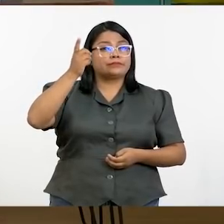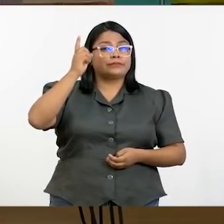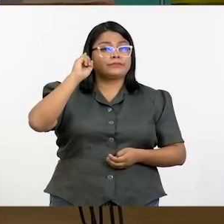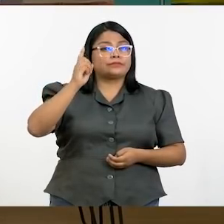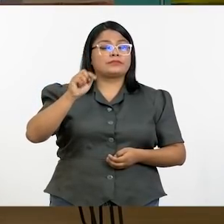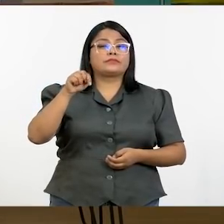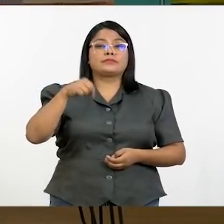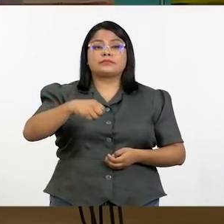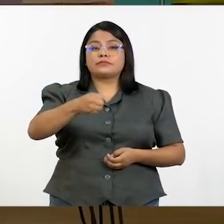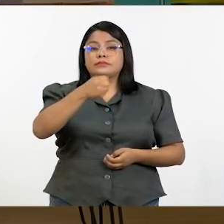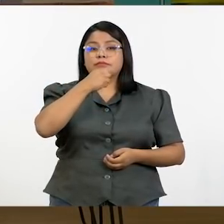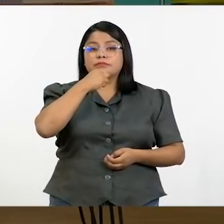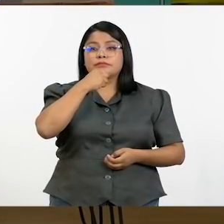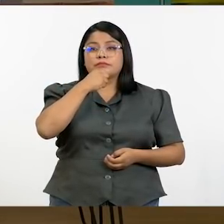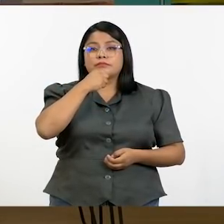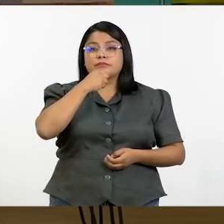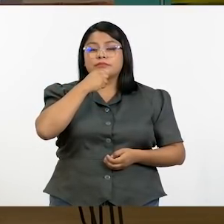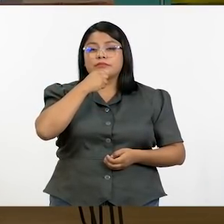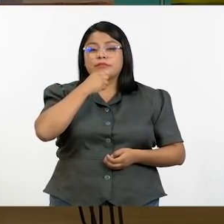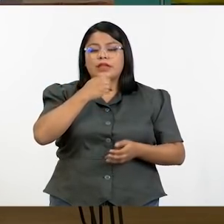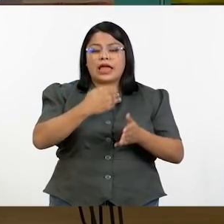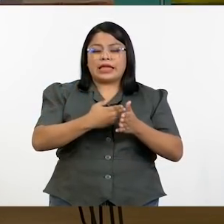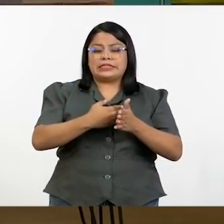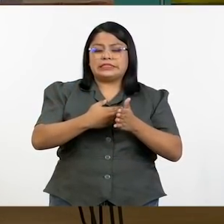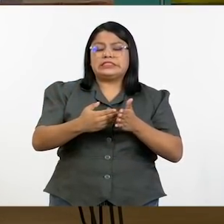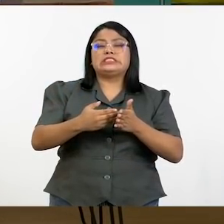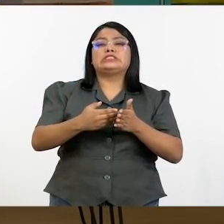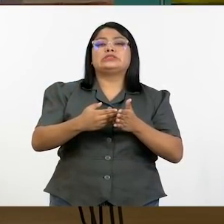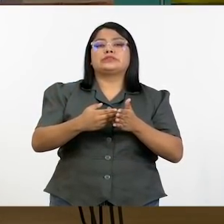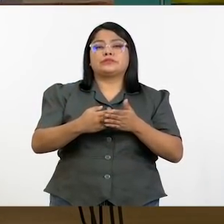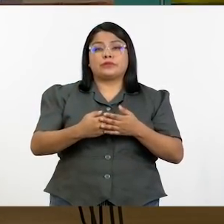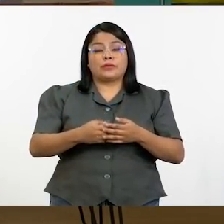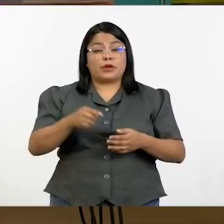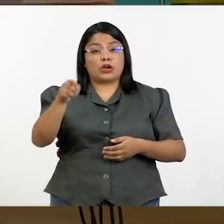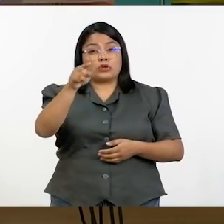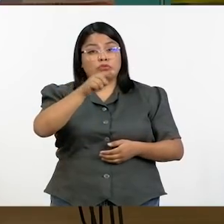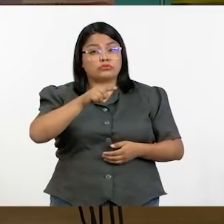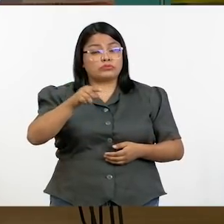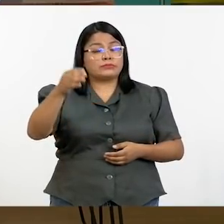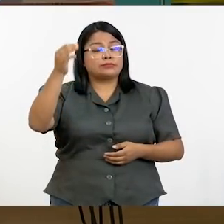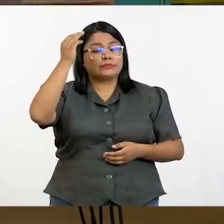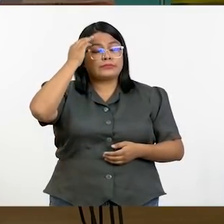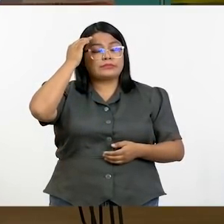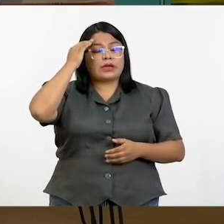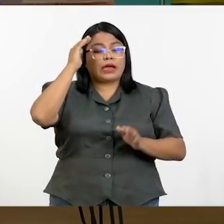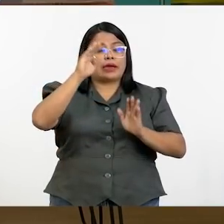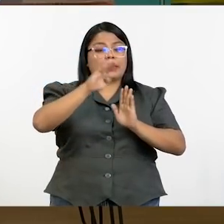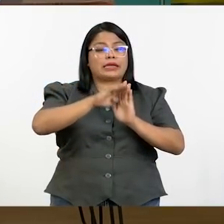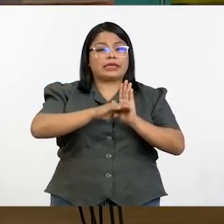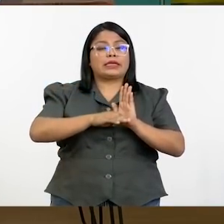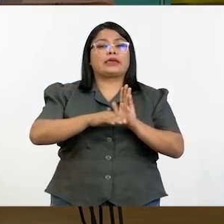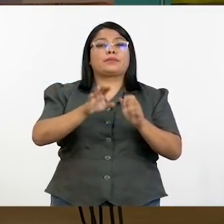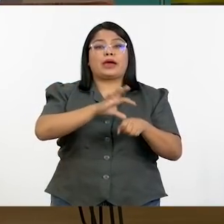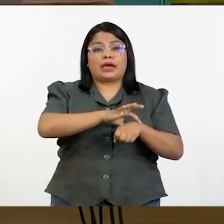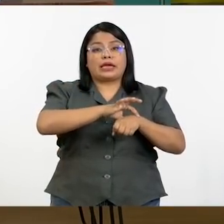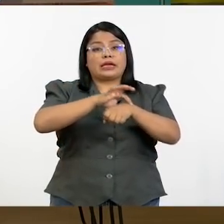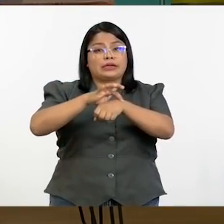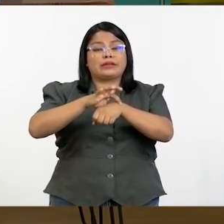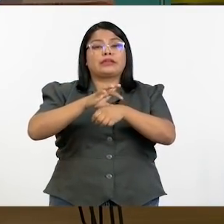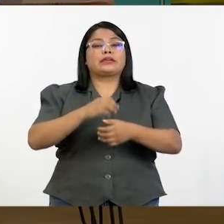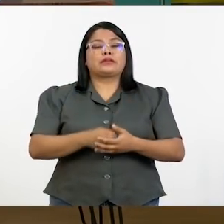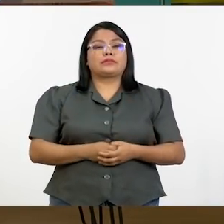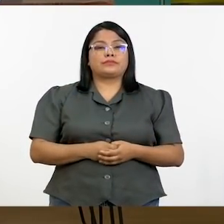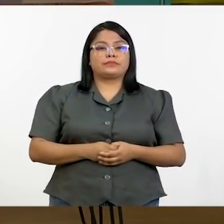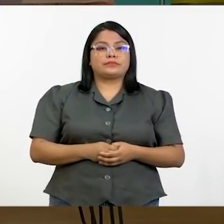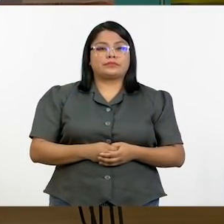docentes, que esta información se coloca al inicio de la página para que ustedes tengan como guía estos recuadros. Pero